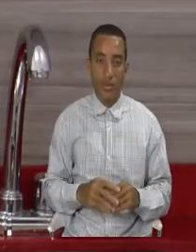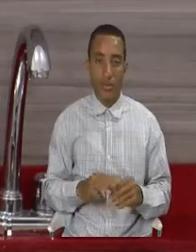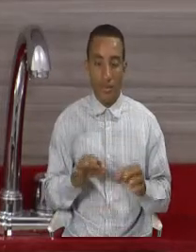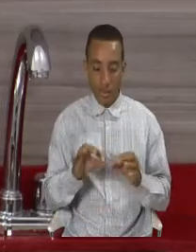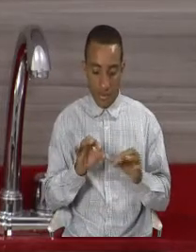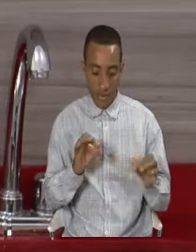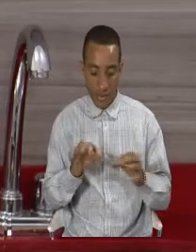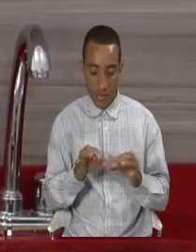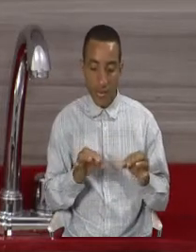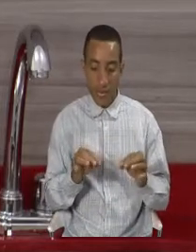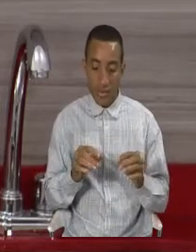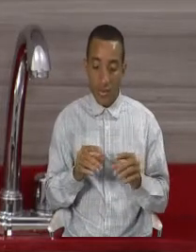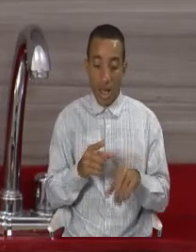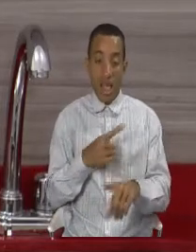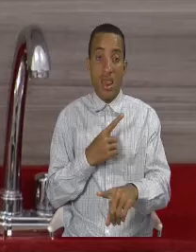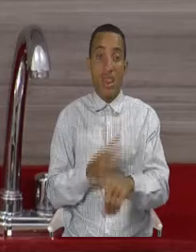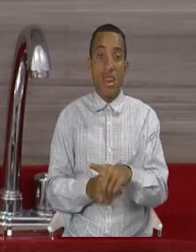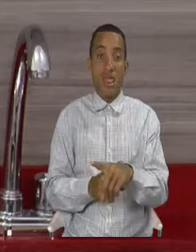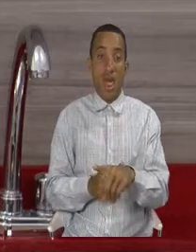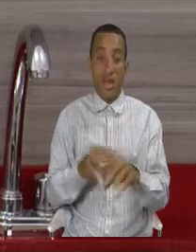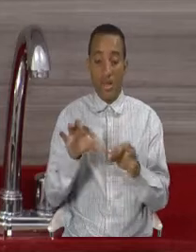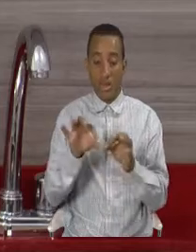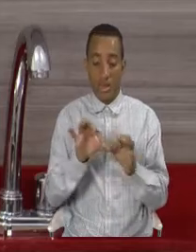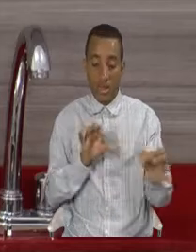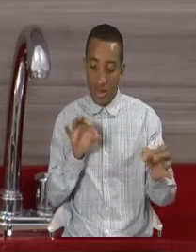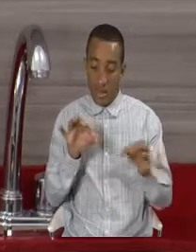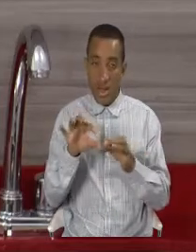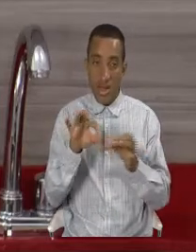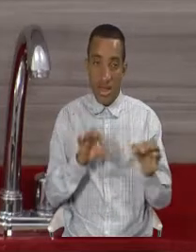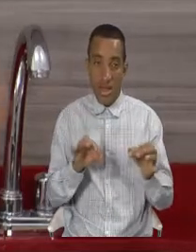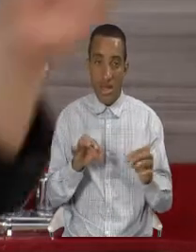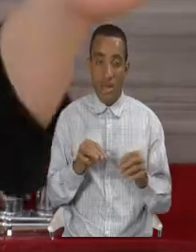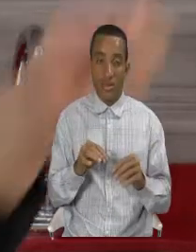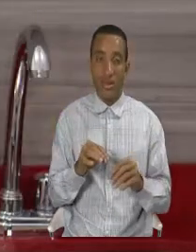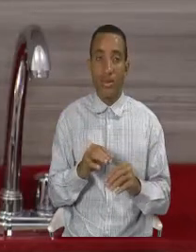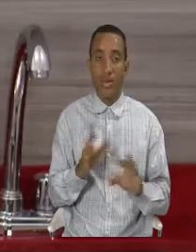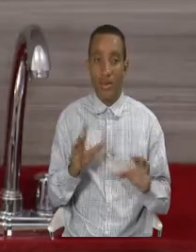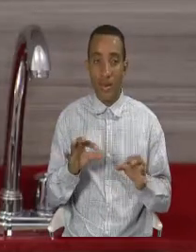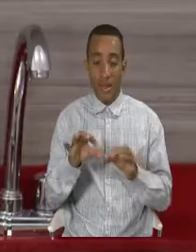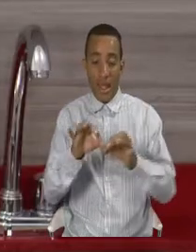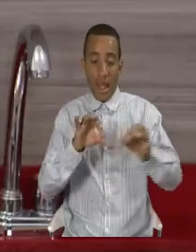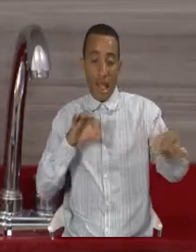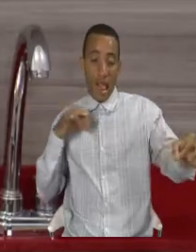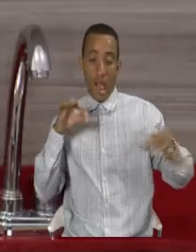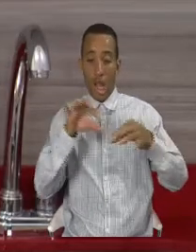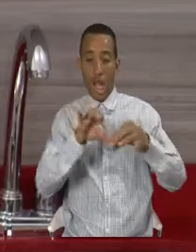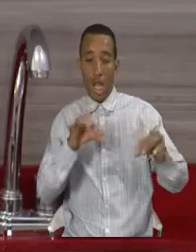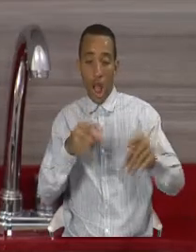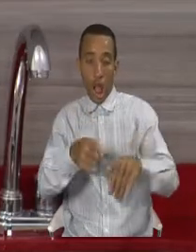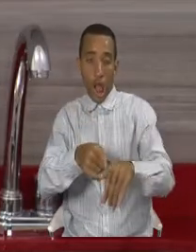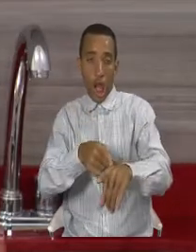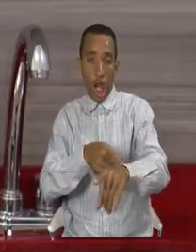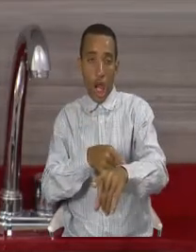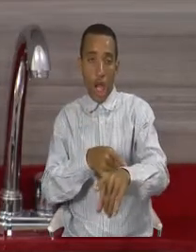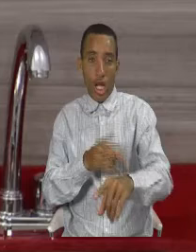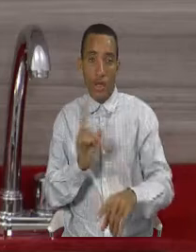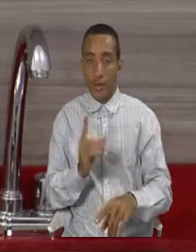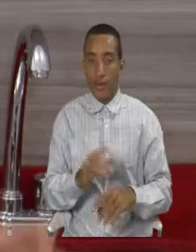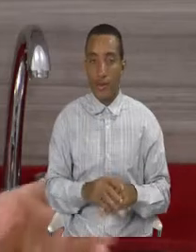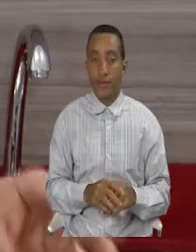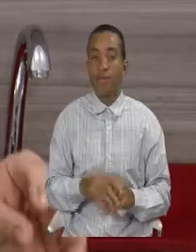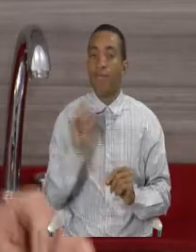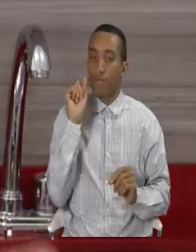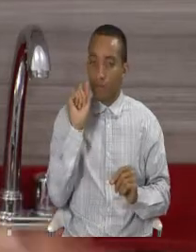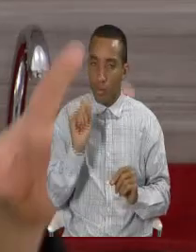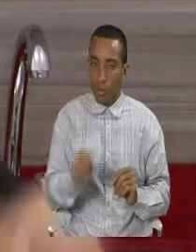no tan largas, puesto que si se desmecha a veces salen tiras muy largas y se deja así, se hace la preparación,